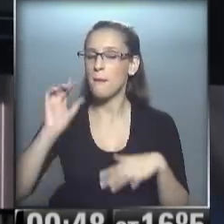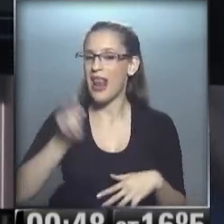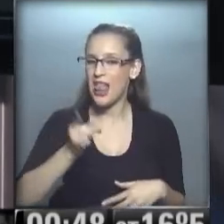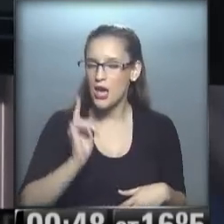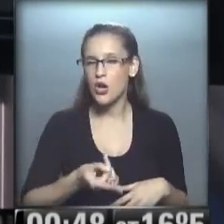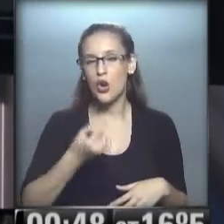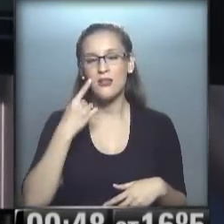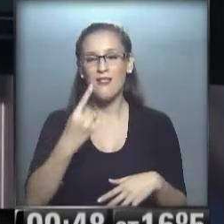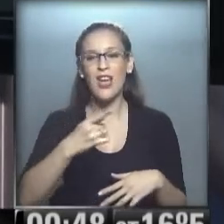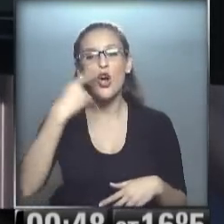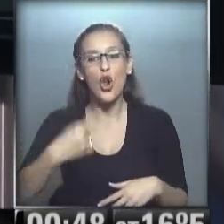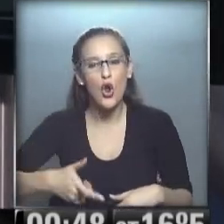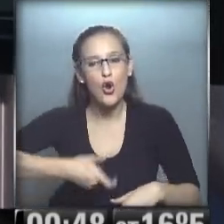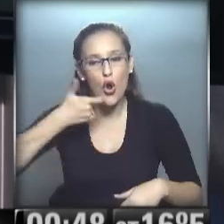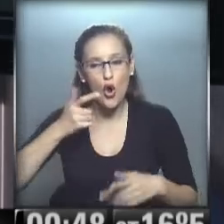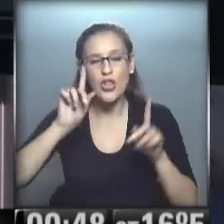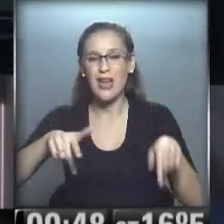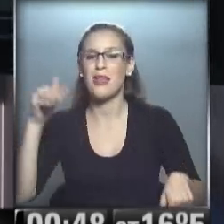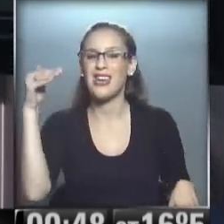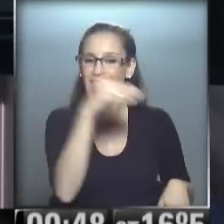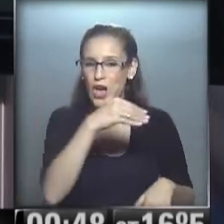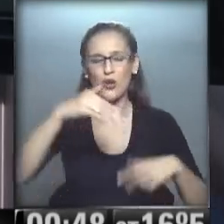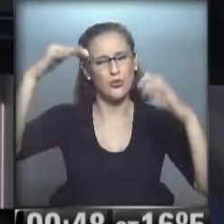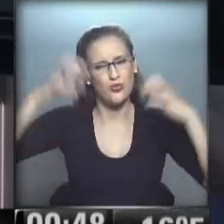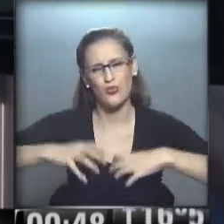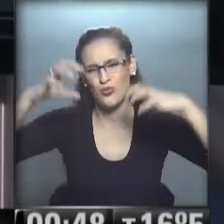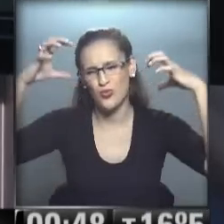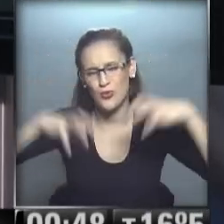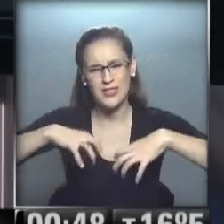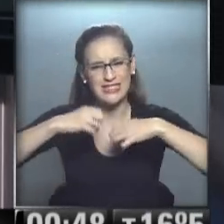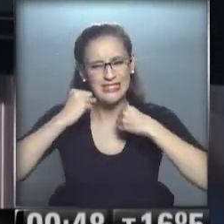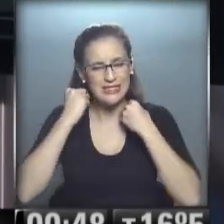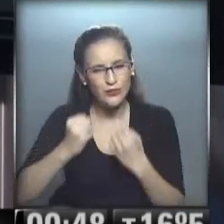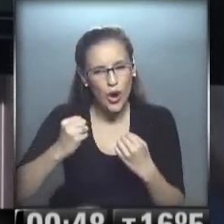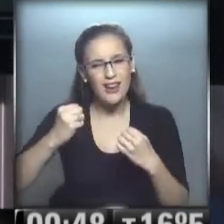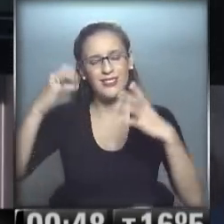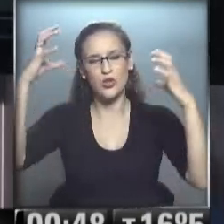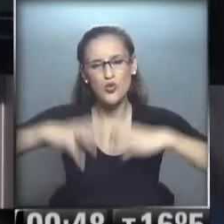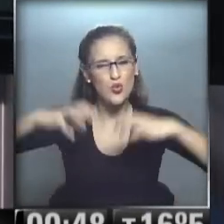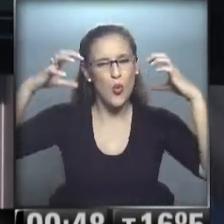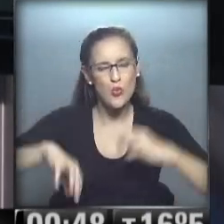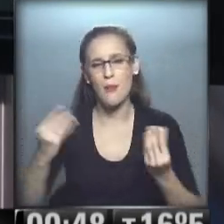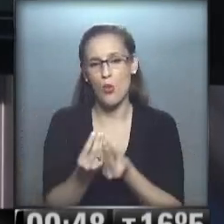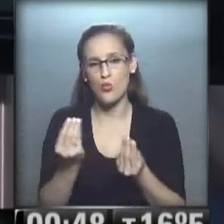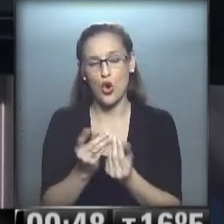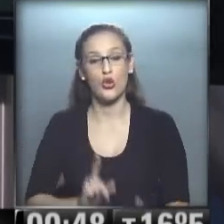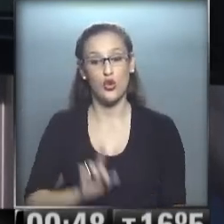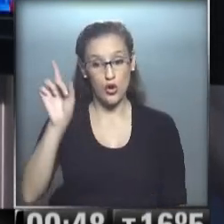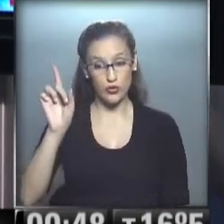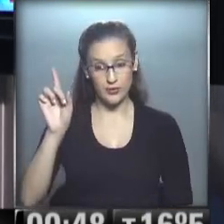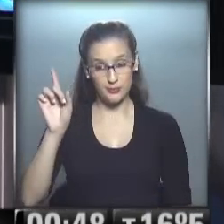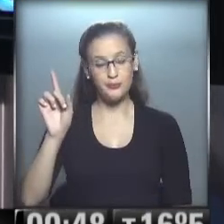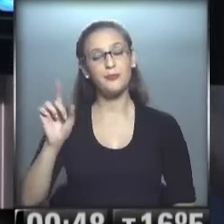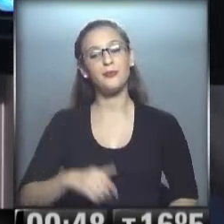de satélite, colores rojos y negros, tormentas eléctricas de muy fuerte intensidad, está lloviendo muchísimo en el norte del litoral. En